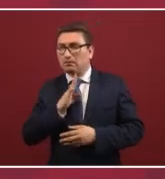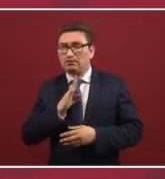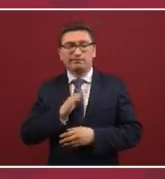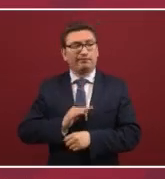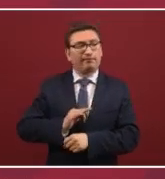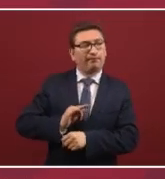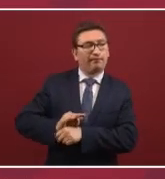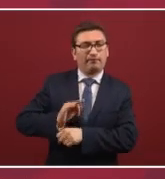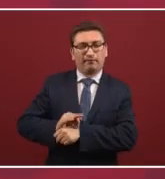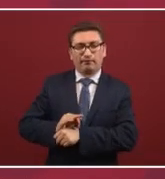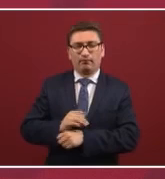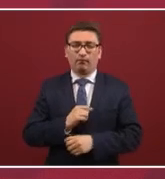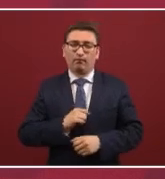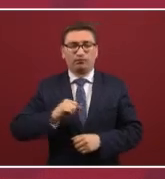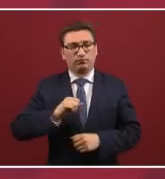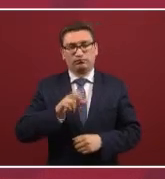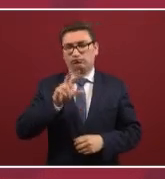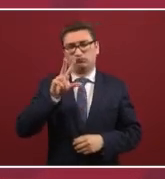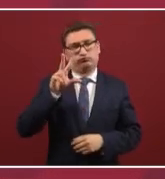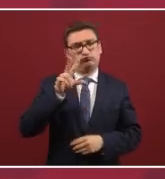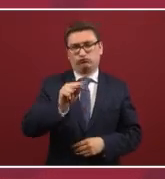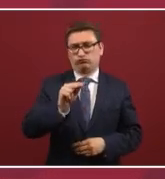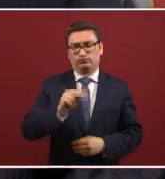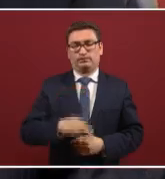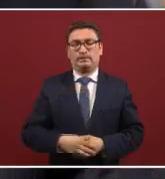de nadie,